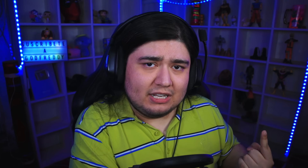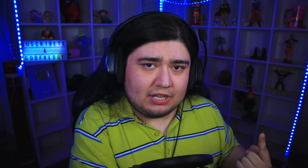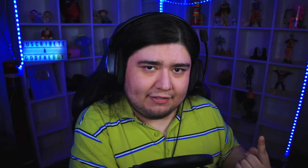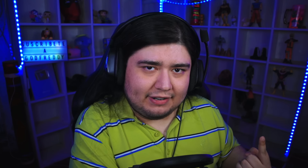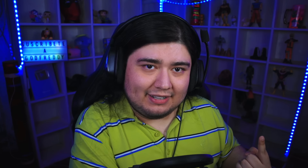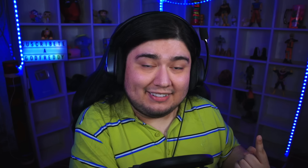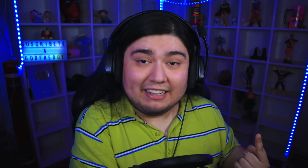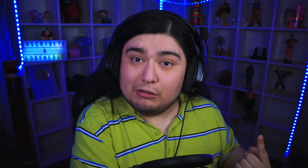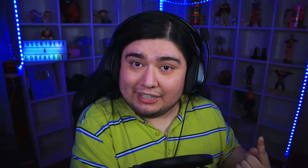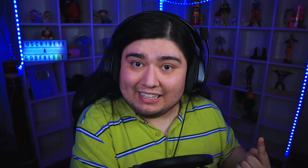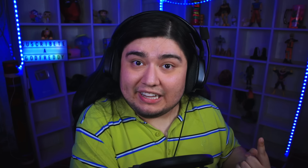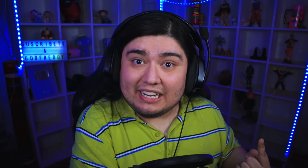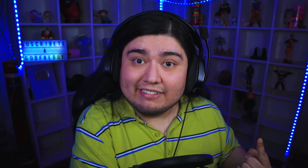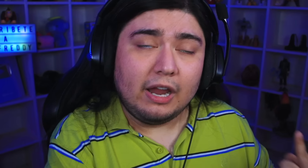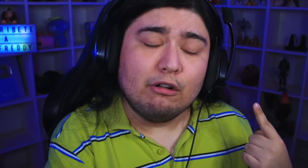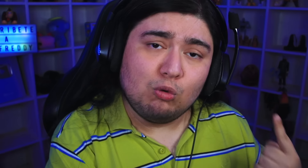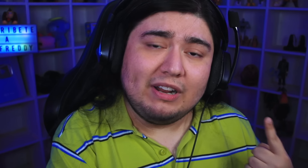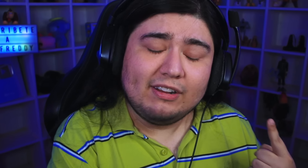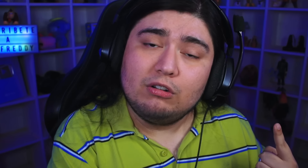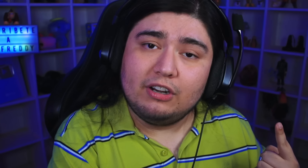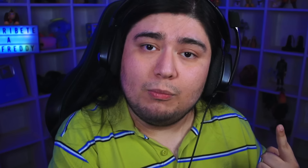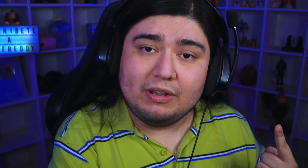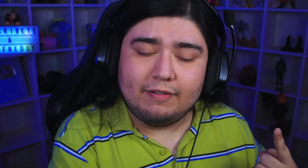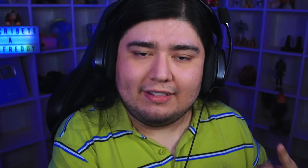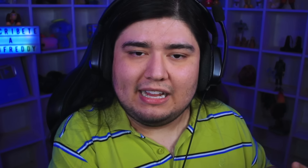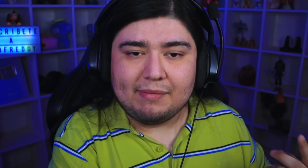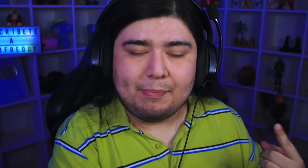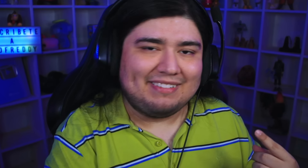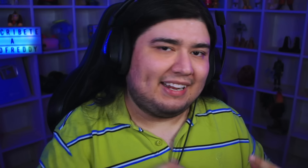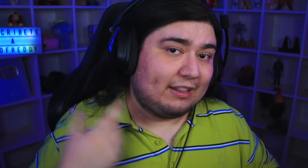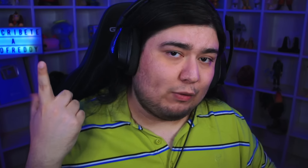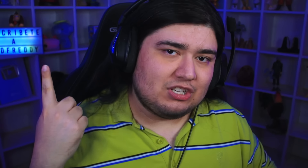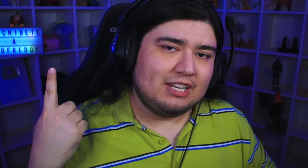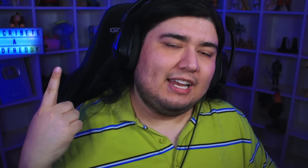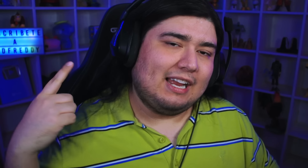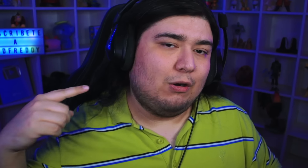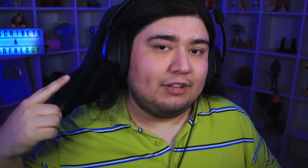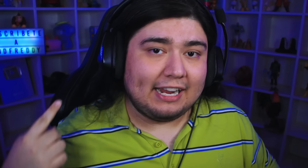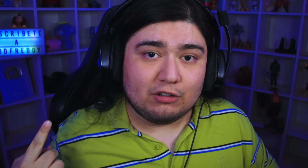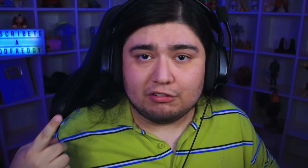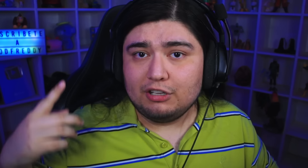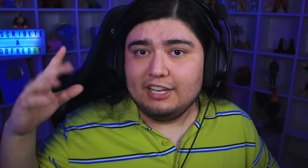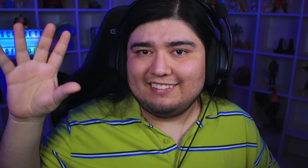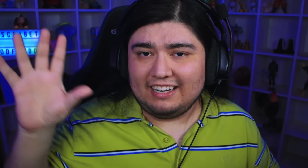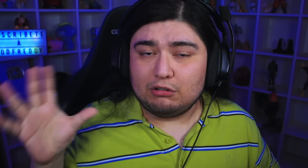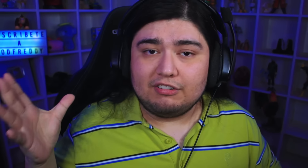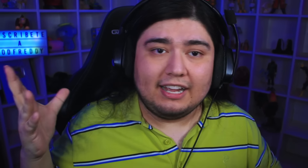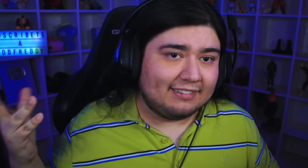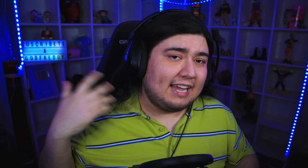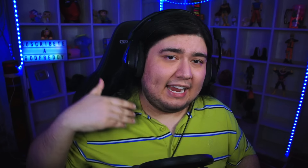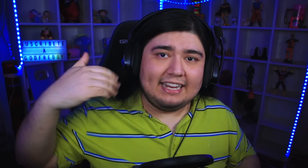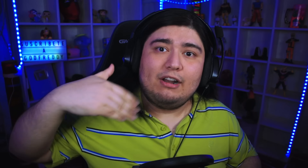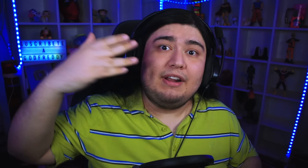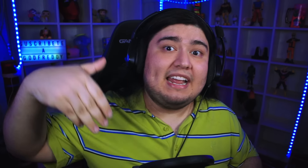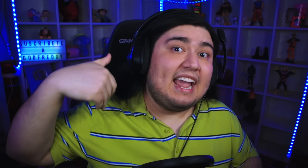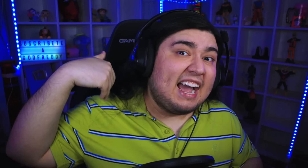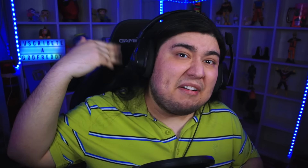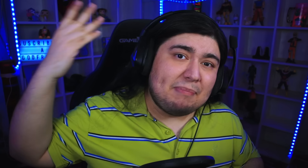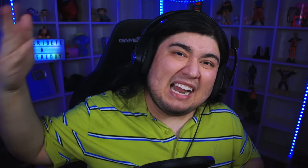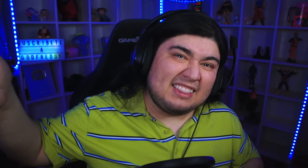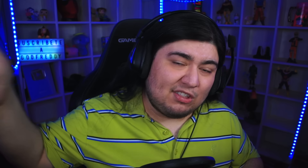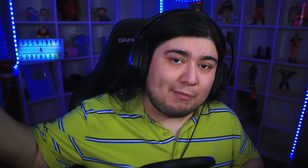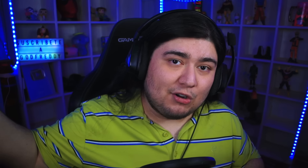juega, Jazz Freddy. Sí, son tres canales en los cuales hay contenido muy diferente que también me puedes seguir en Twitch. Hago directos ciertos días. Ahí ya lo